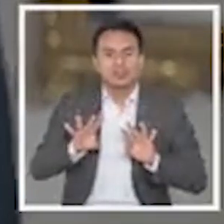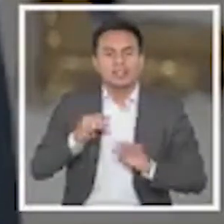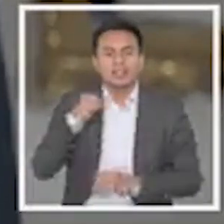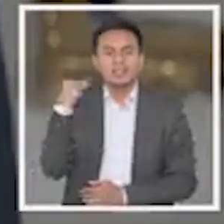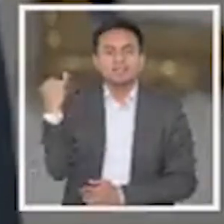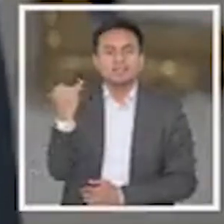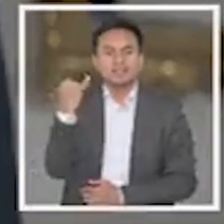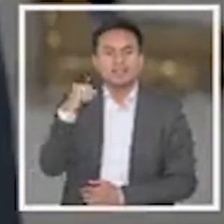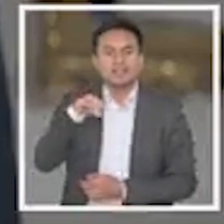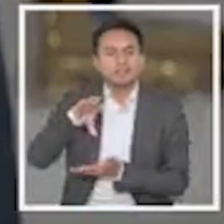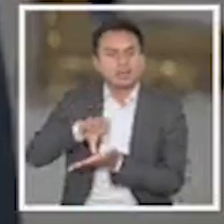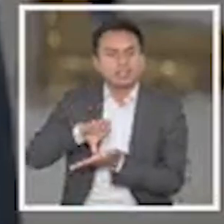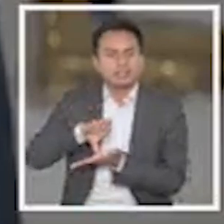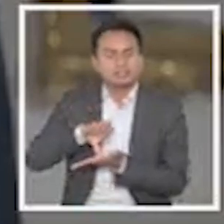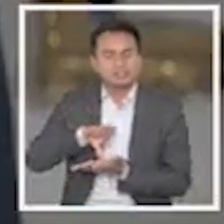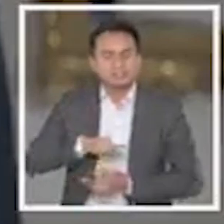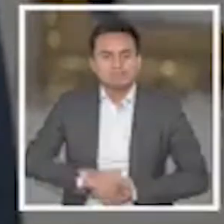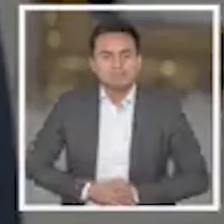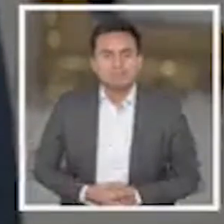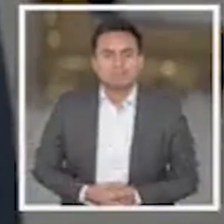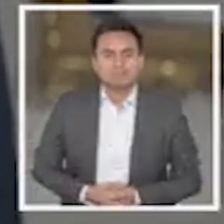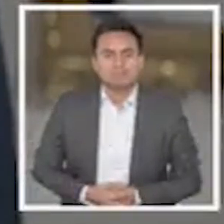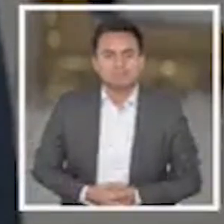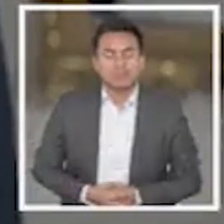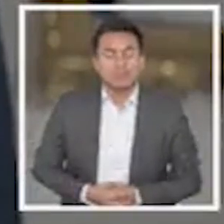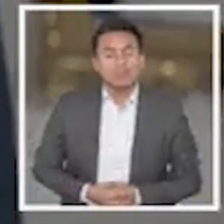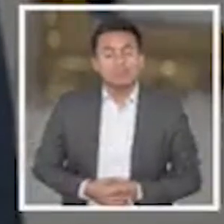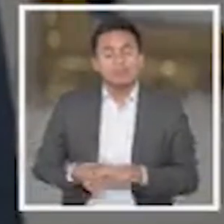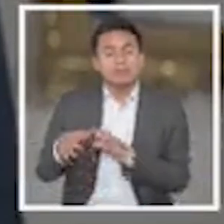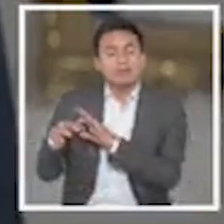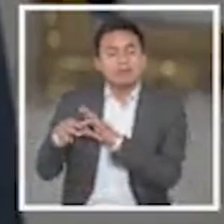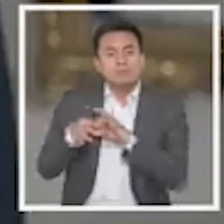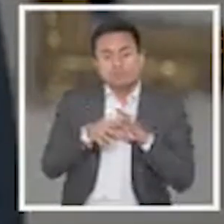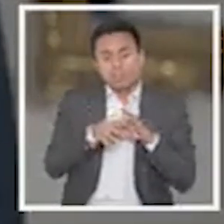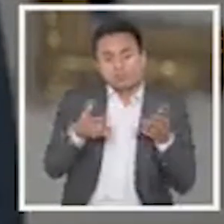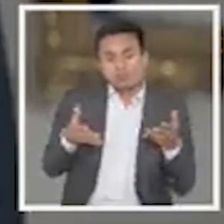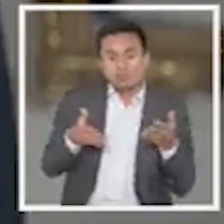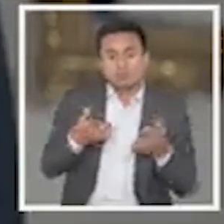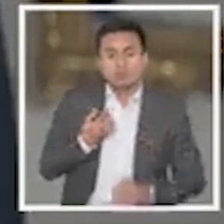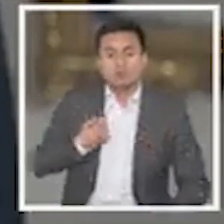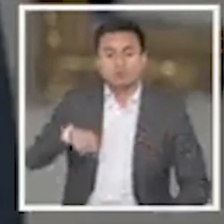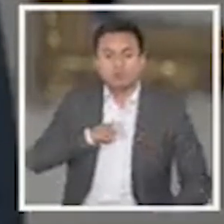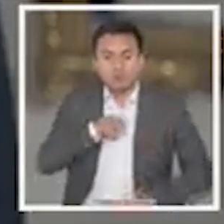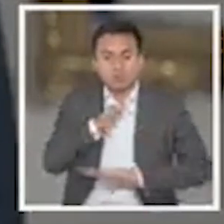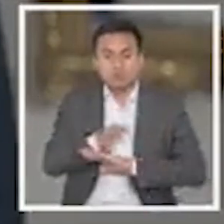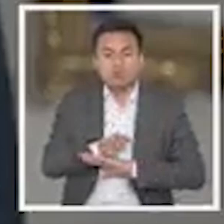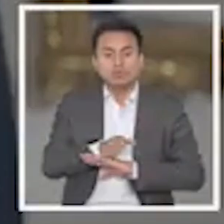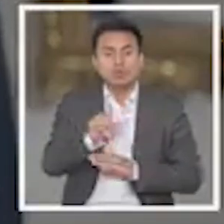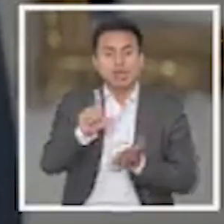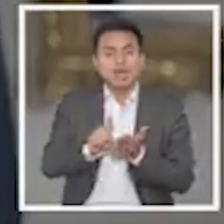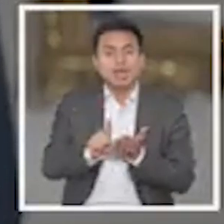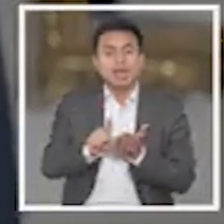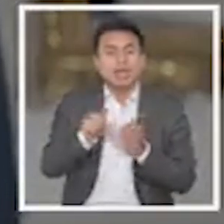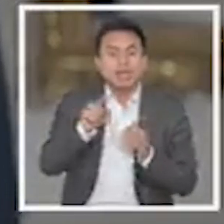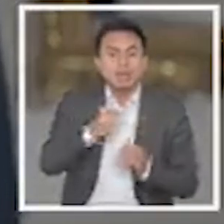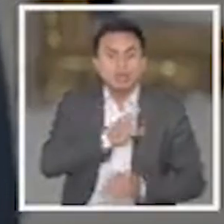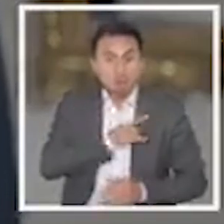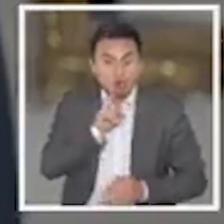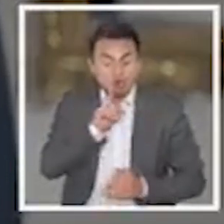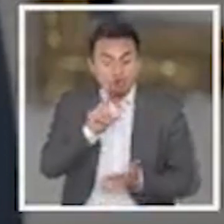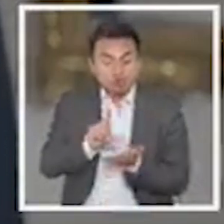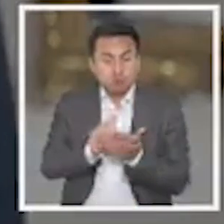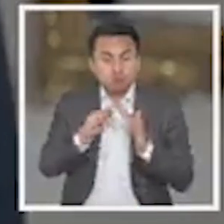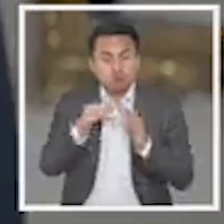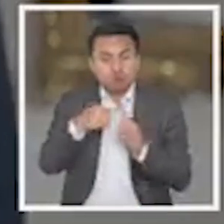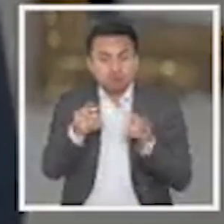la independencia de nuestro país. Por lo tanto, el que hayamos ido hoy al Templo Votivo de Maipú, que hayamos estado